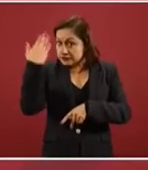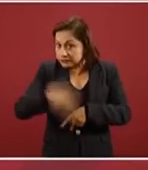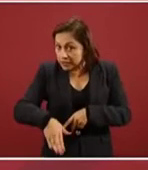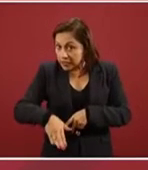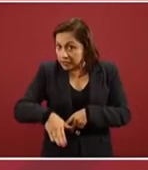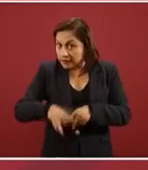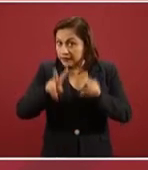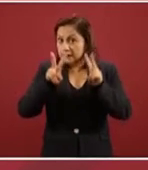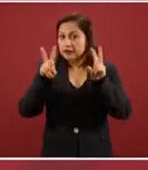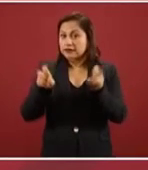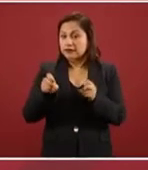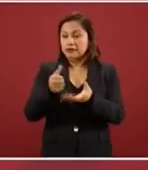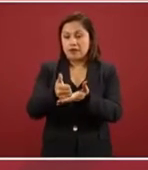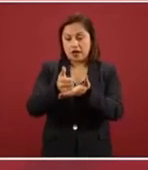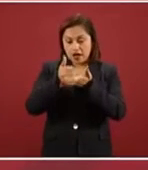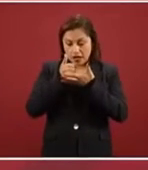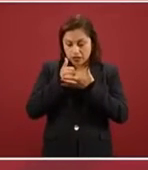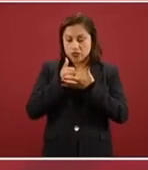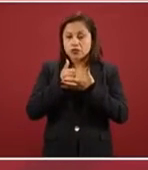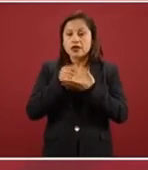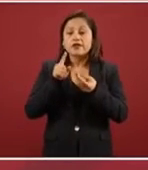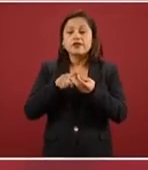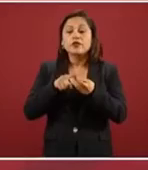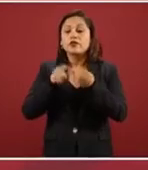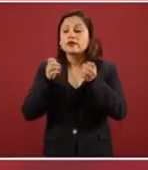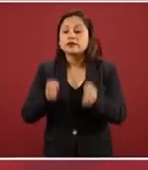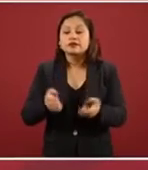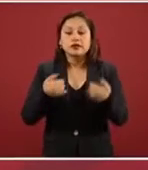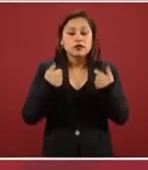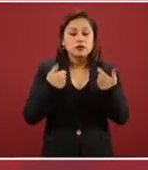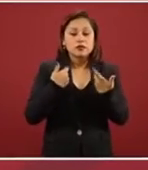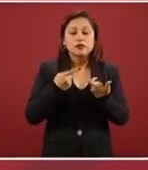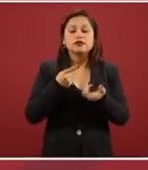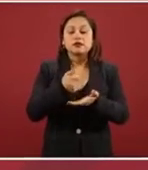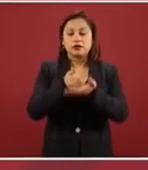a encontrar, a saber sobre los jóvenes de Ayotzinapa.